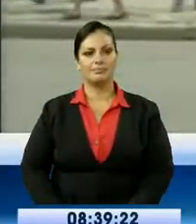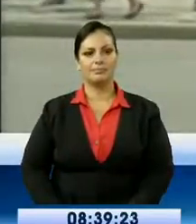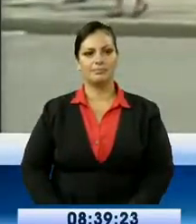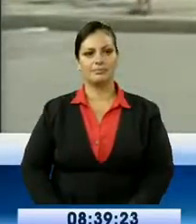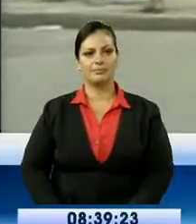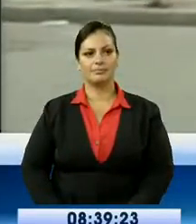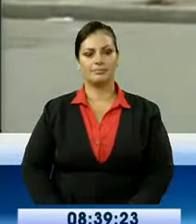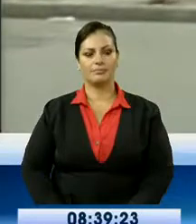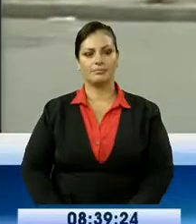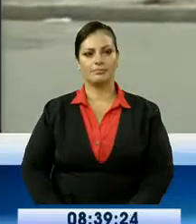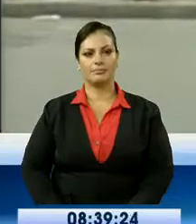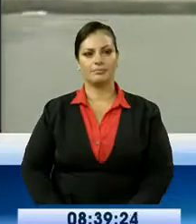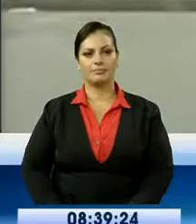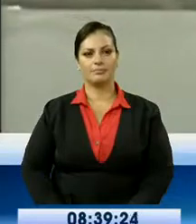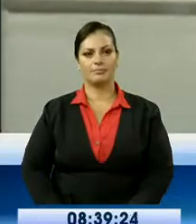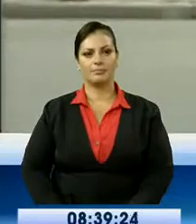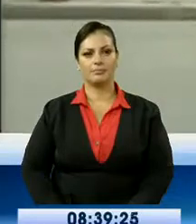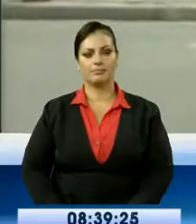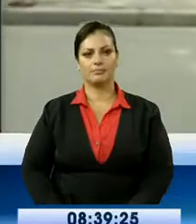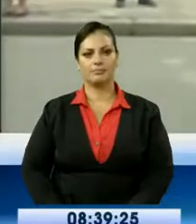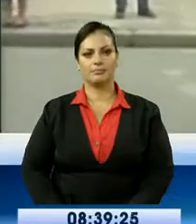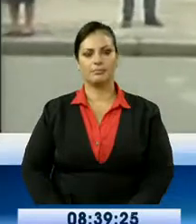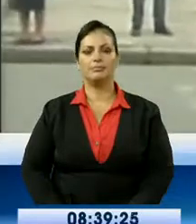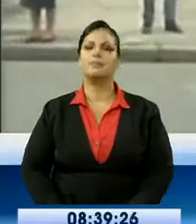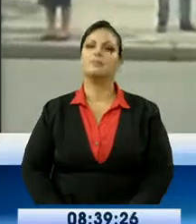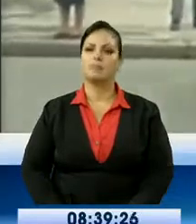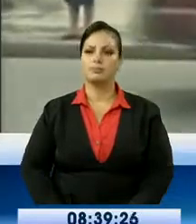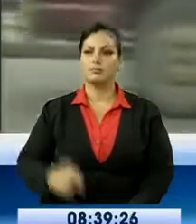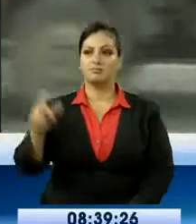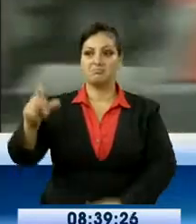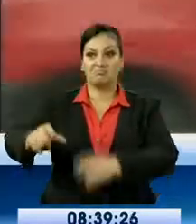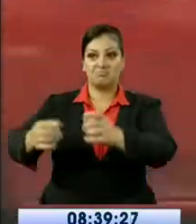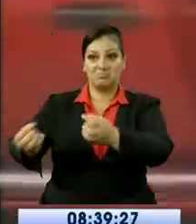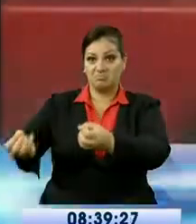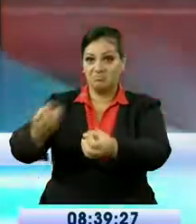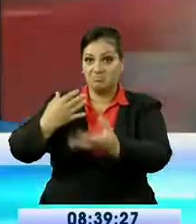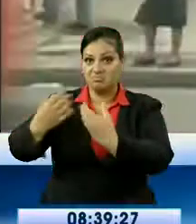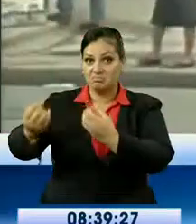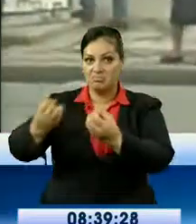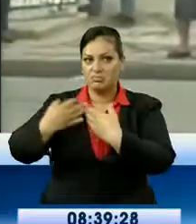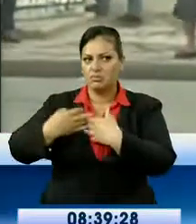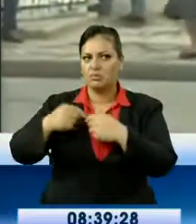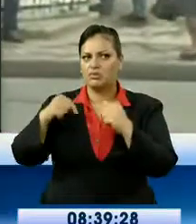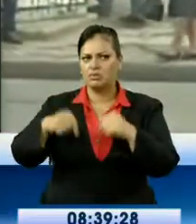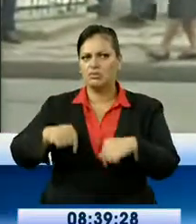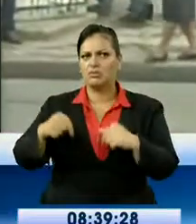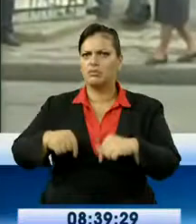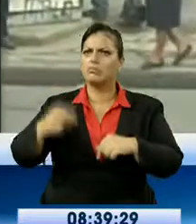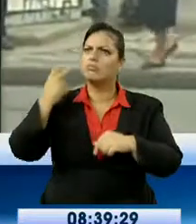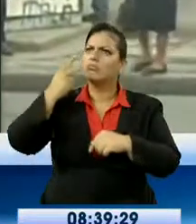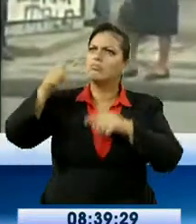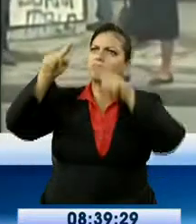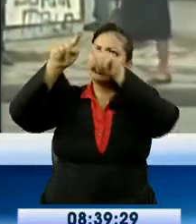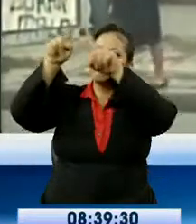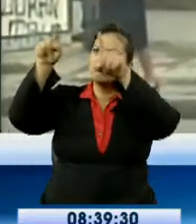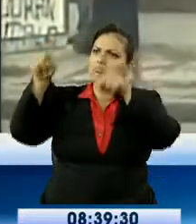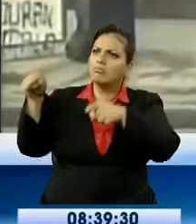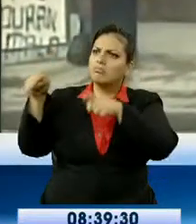Aquí lo que muchas personas también alegan es que, si bien es cierto, hay paraderos